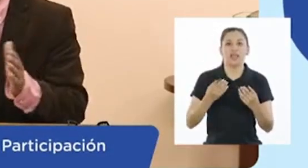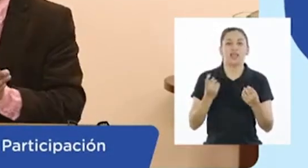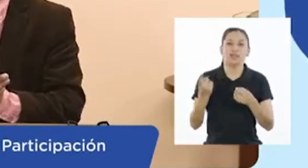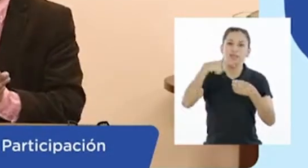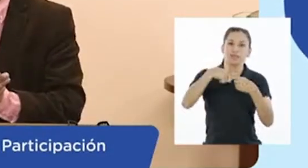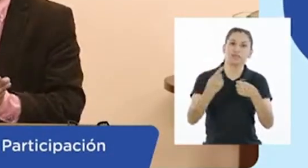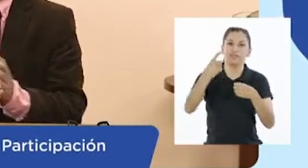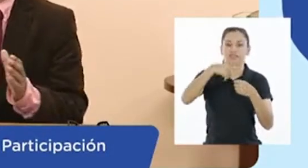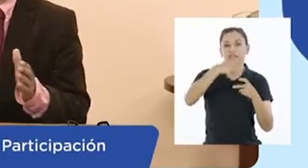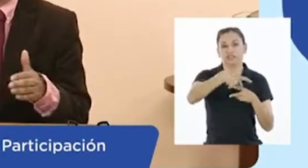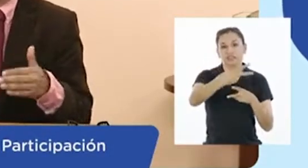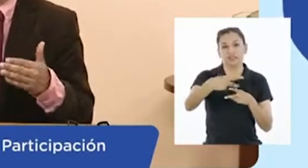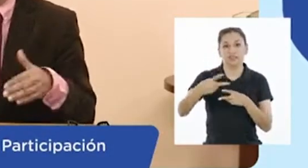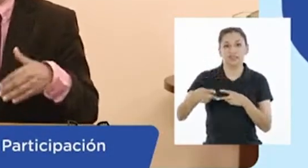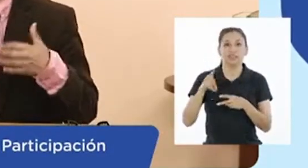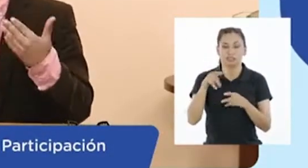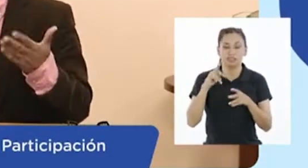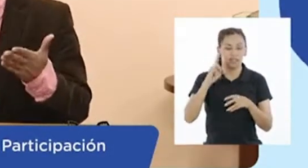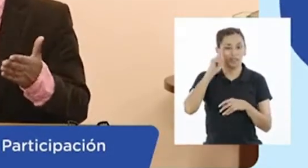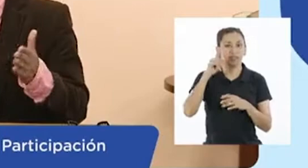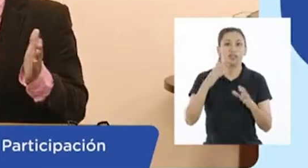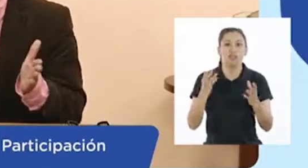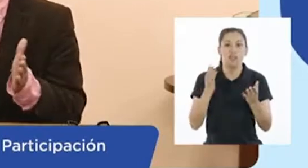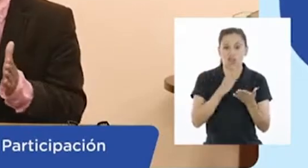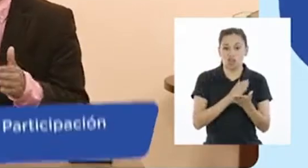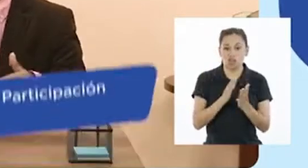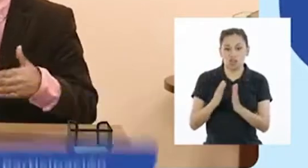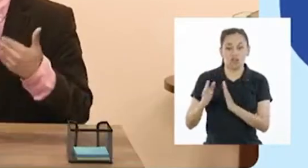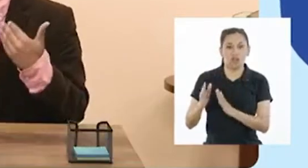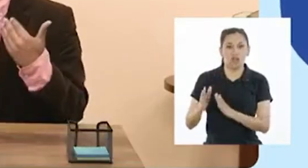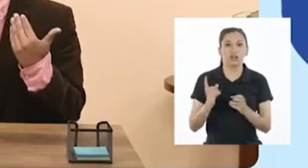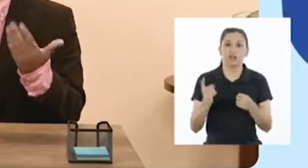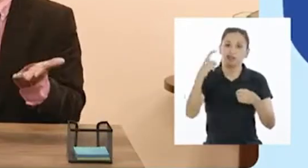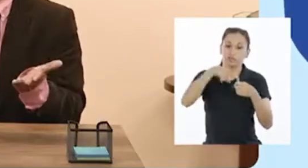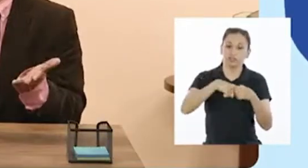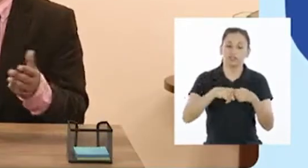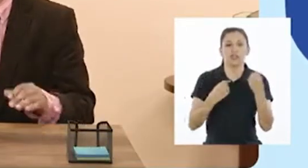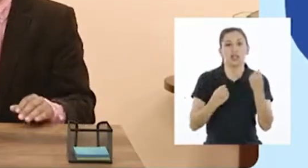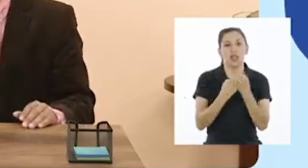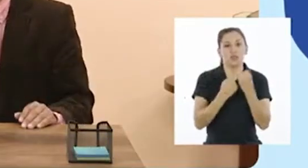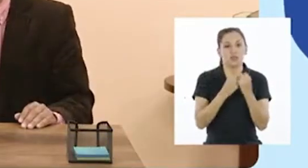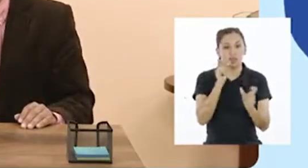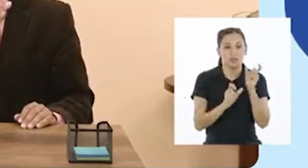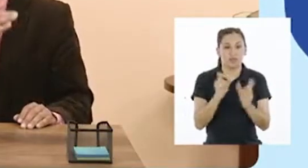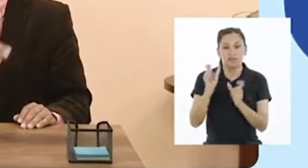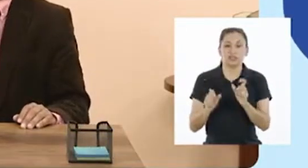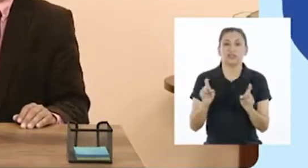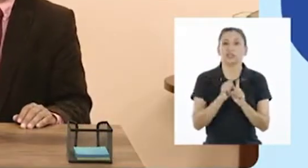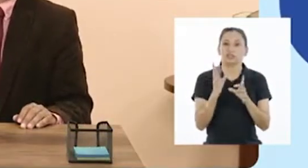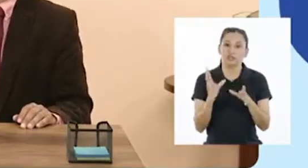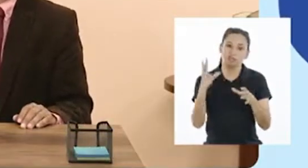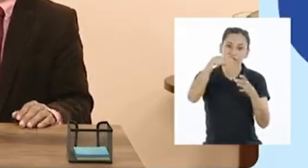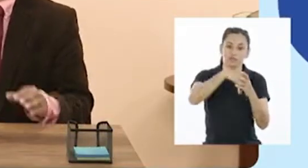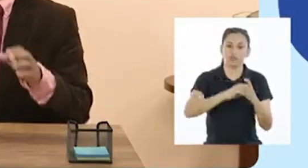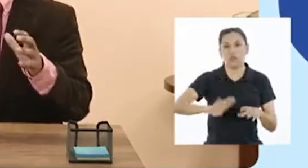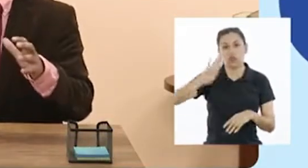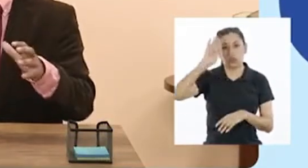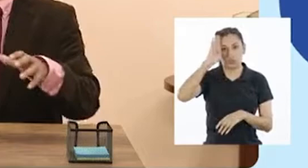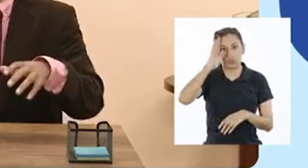Participación Ciudadana, la que se dedicó a organizar las oficinas de participación ciudadana en las